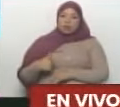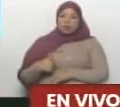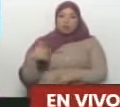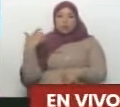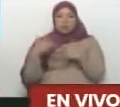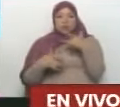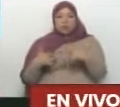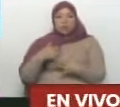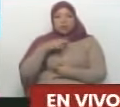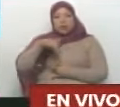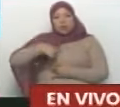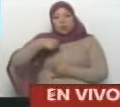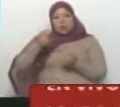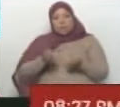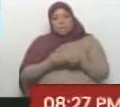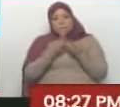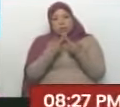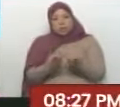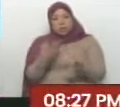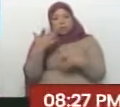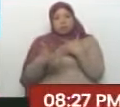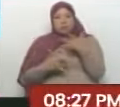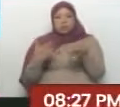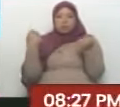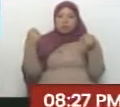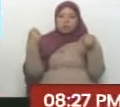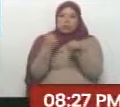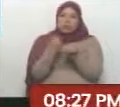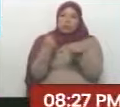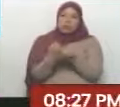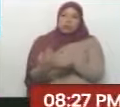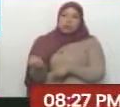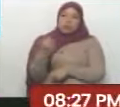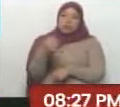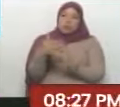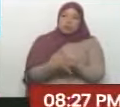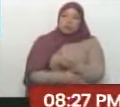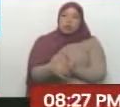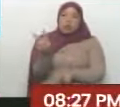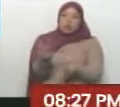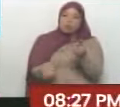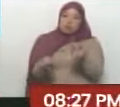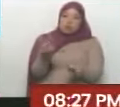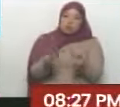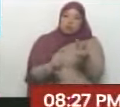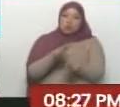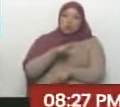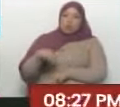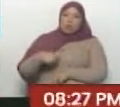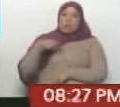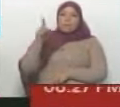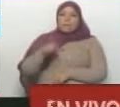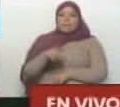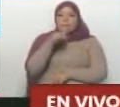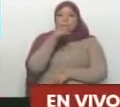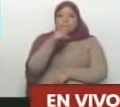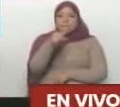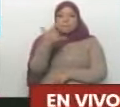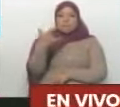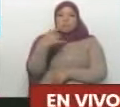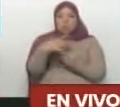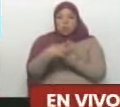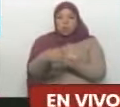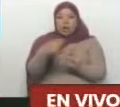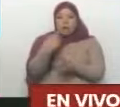rescatando nuestros valores y llevándolos a su máximo nivel exponencial, nosotros también darle ejemplo a los